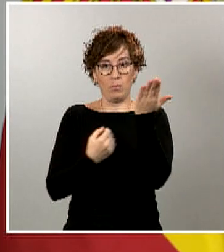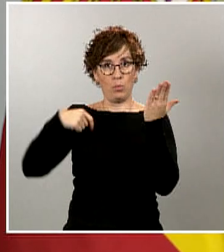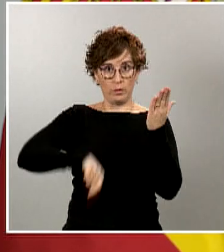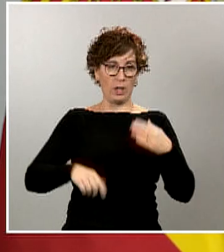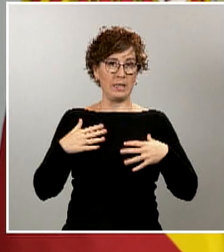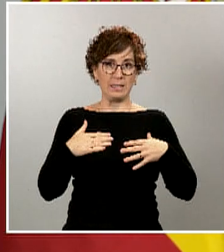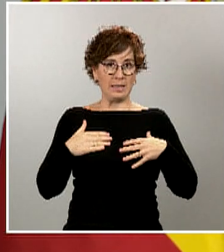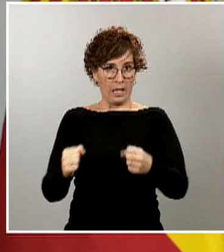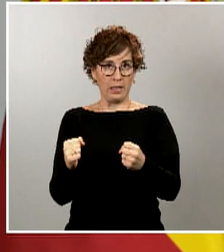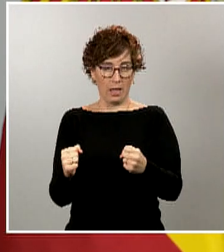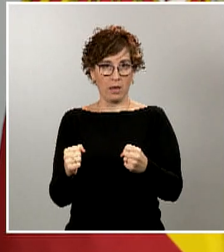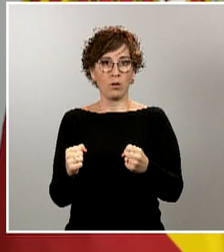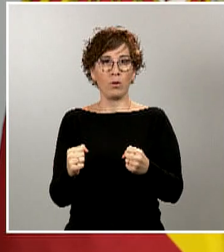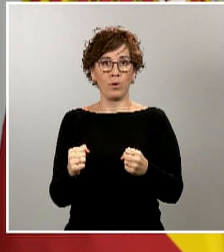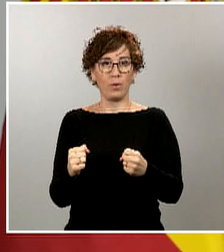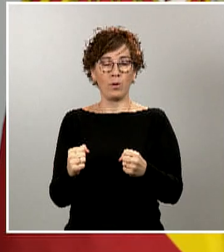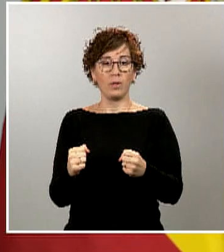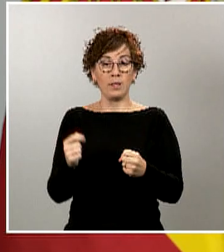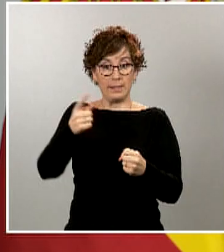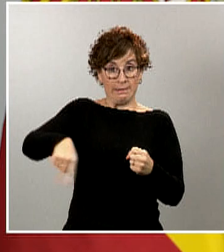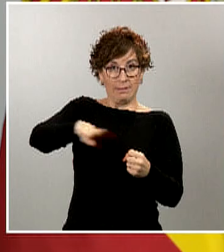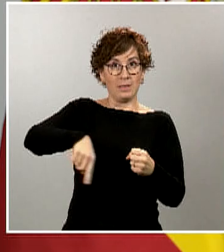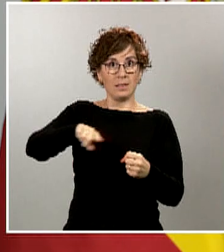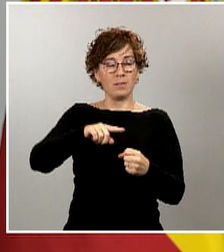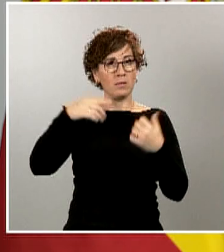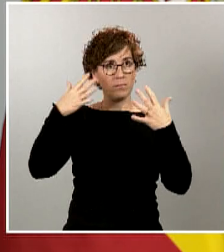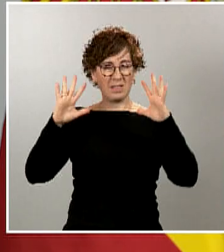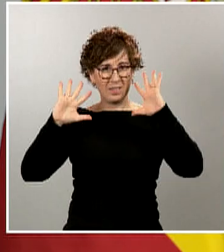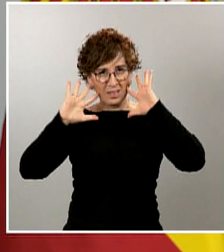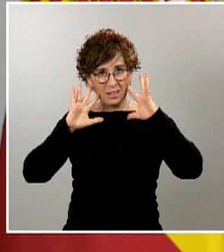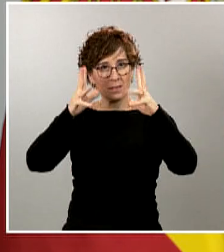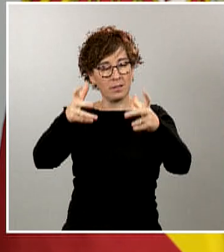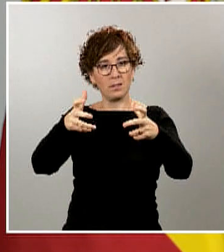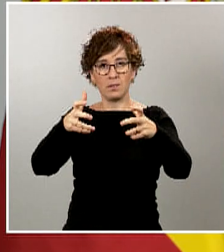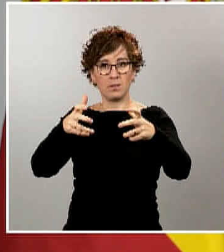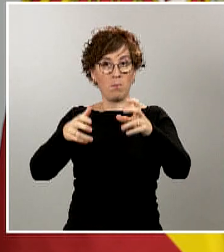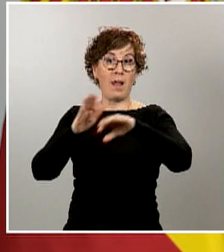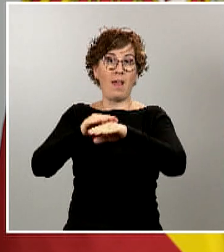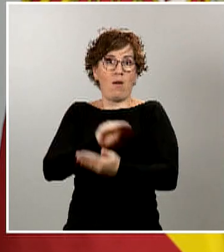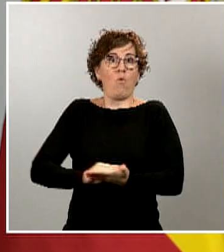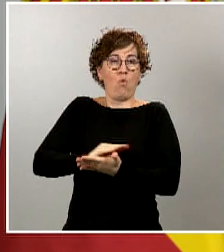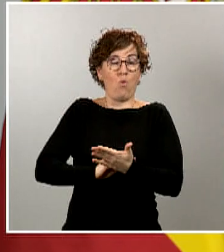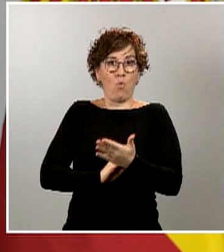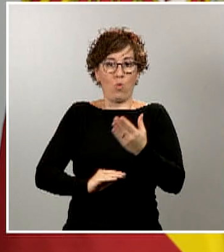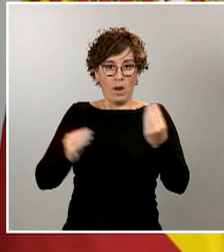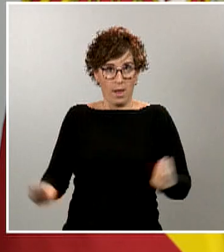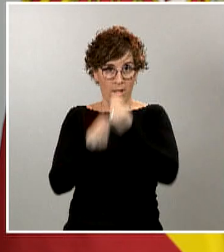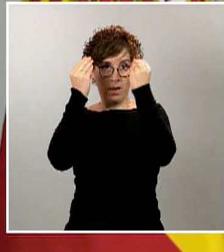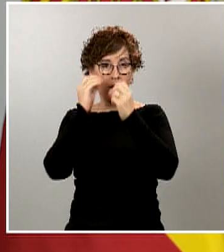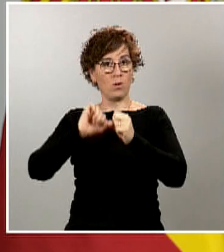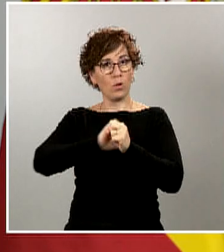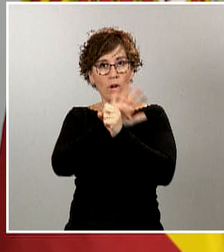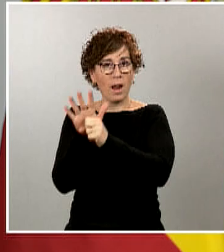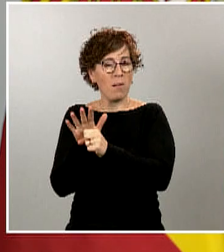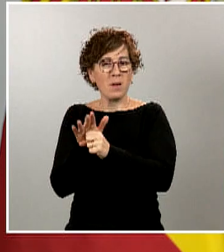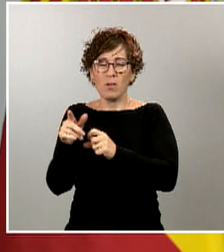sanitario que está volcados al máximo en la cura del coronavirus, que lo hacen sin regatear